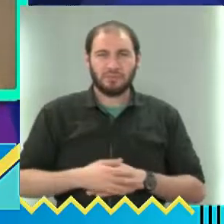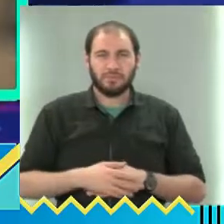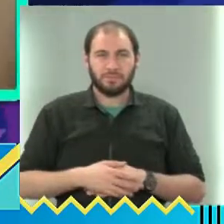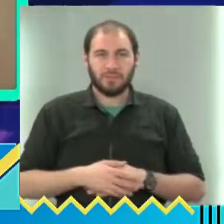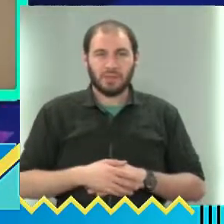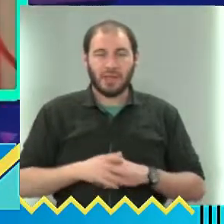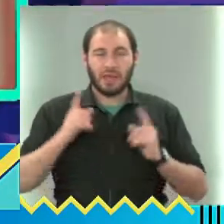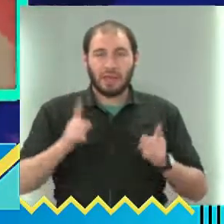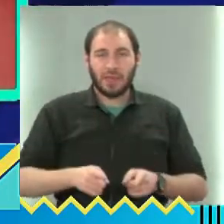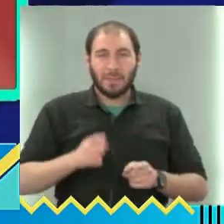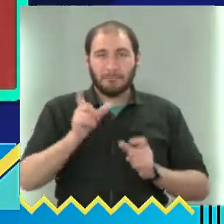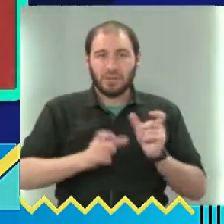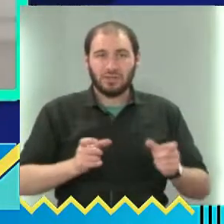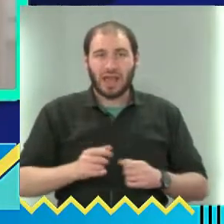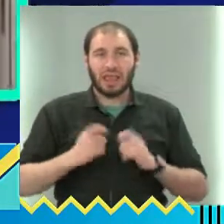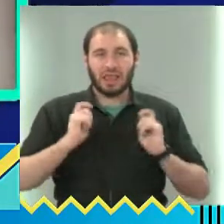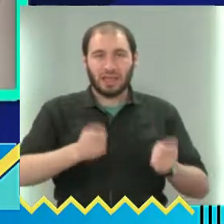y también en la gente cuando dona.